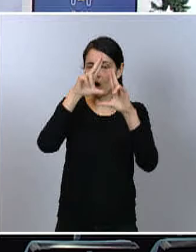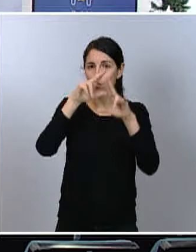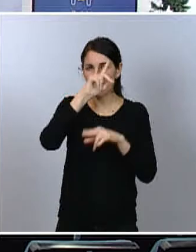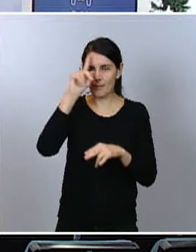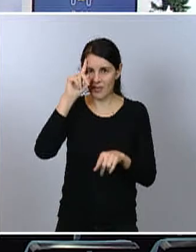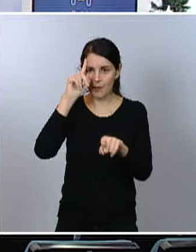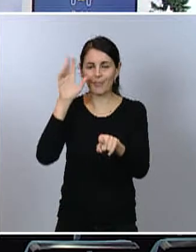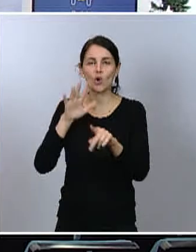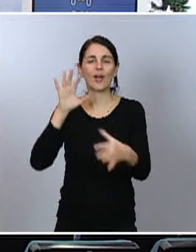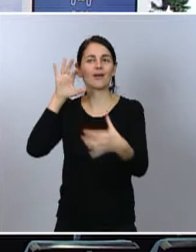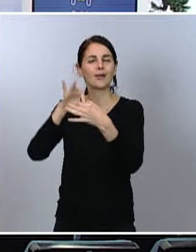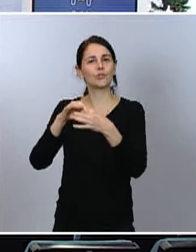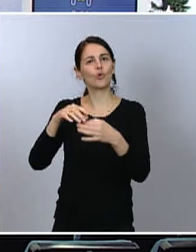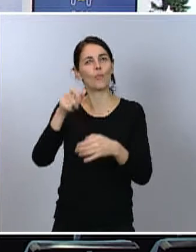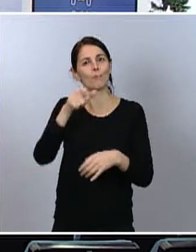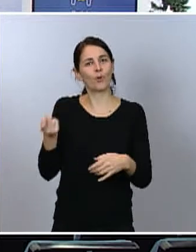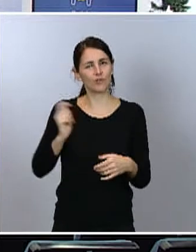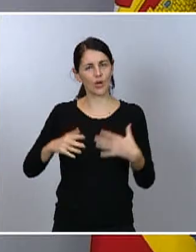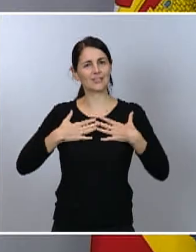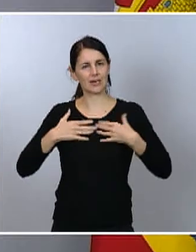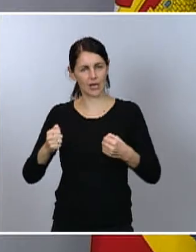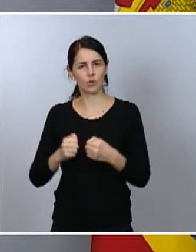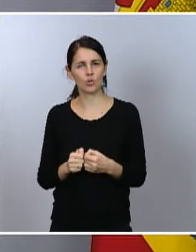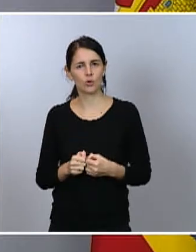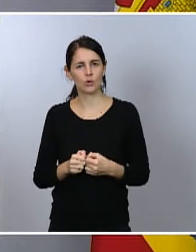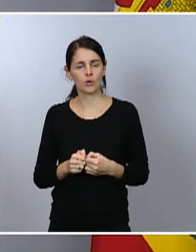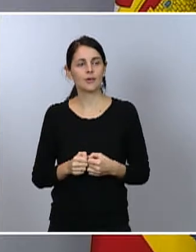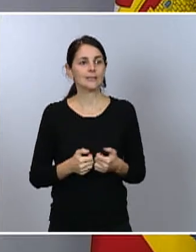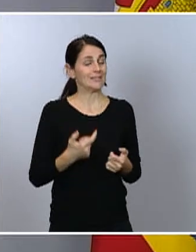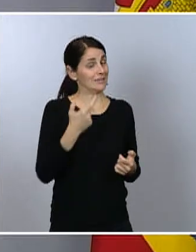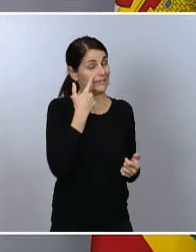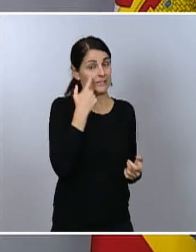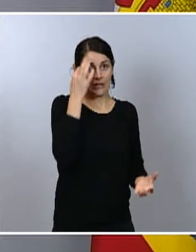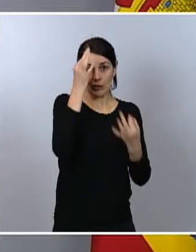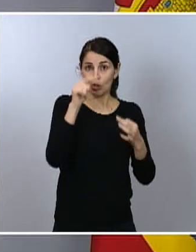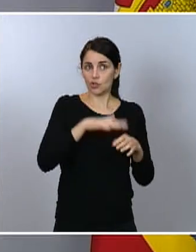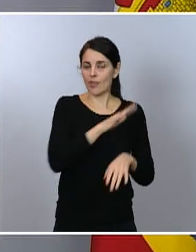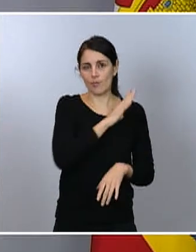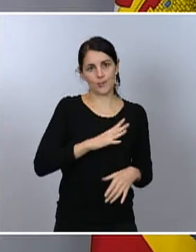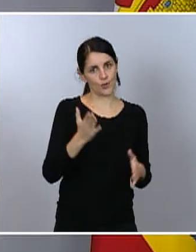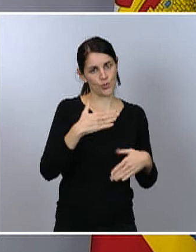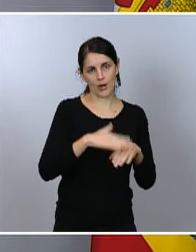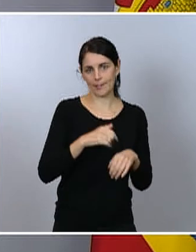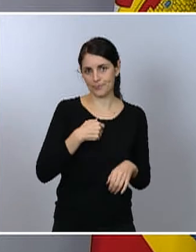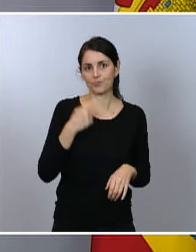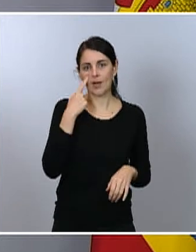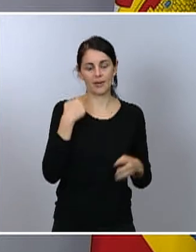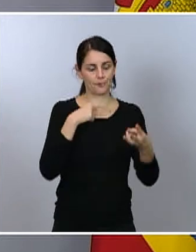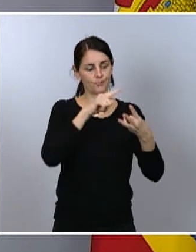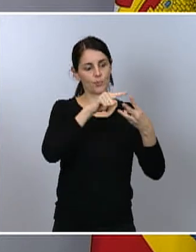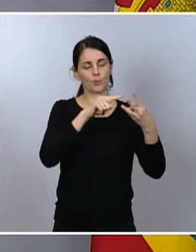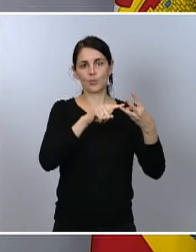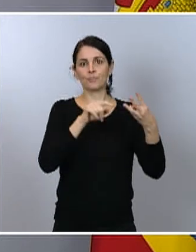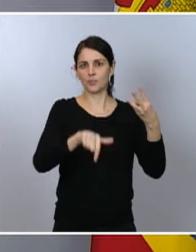los tenemos. Cuando presentamos en rondas anteriores ocurrió lo mismo. Hicimos el análisis primero para el conjunto del país,